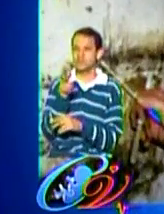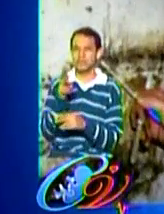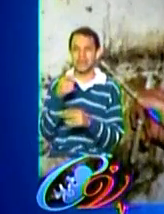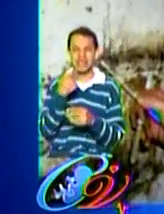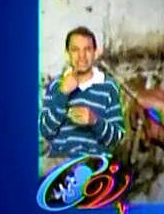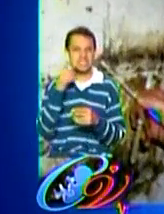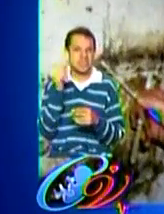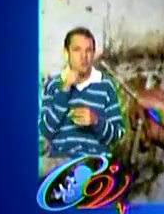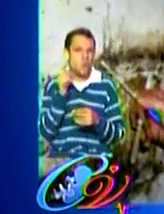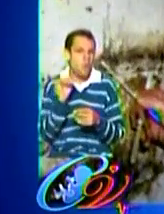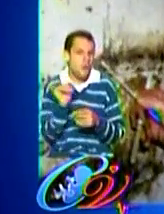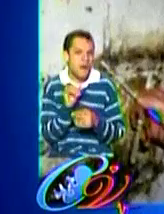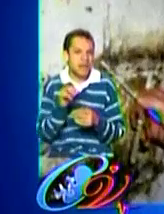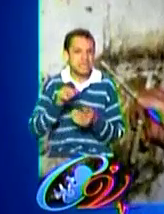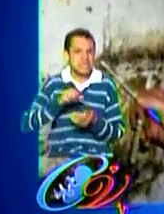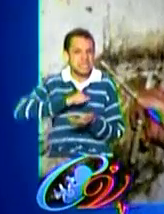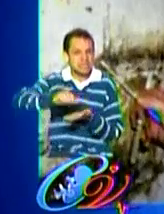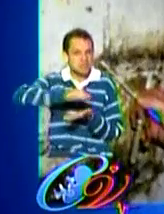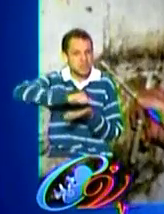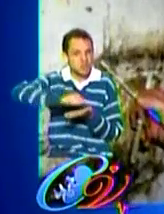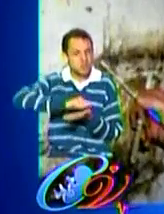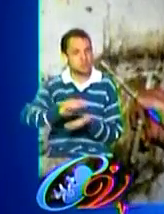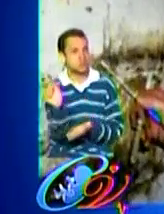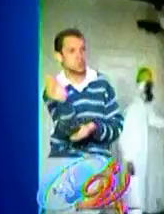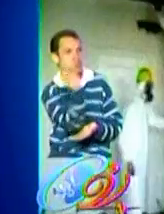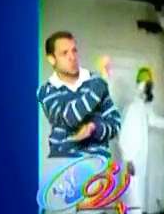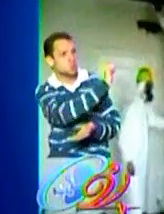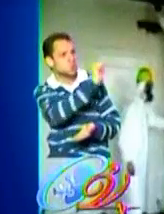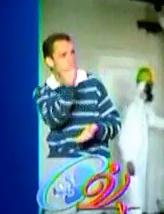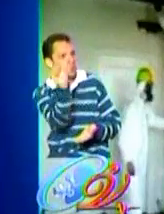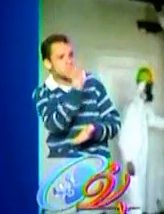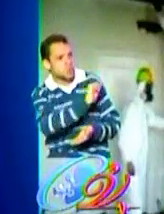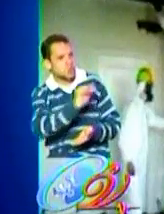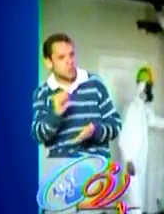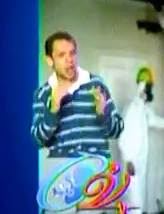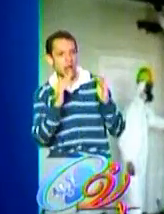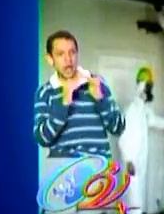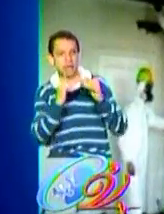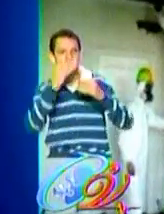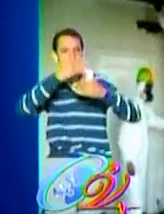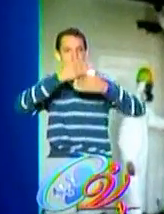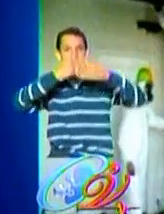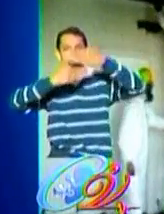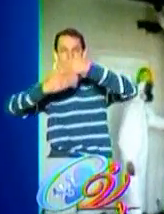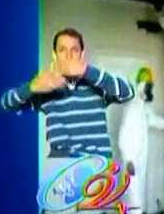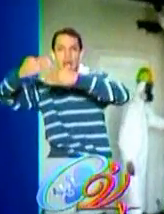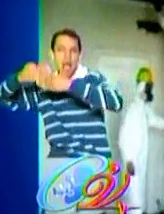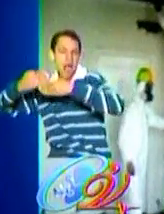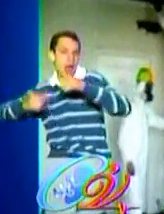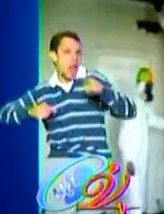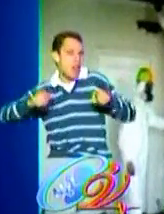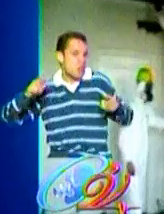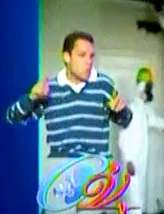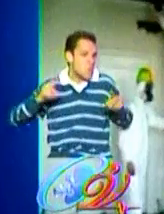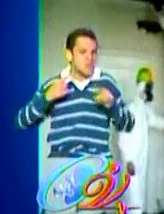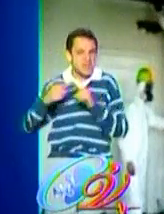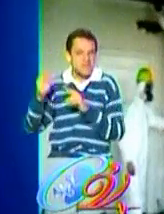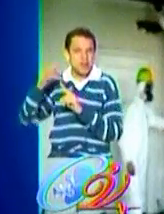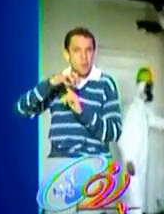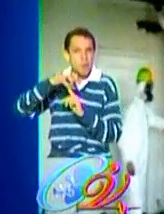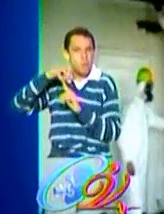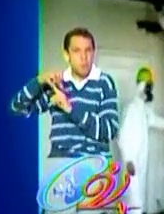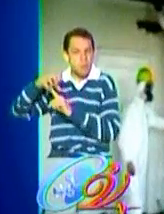y miramos qué tipo de hongos hay ahí, algunas veces aspergilos, a veces, ¿cierto?,